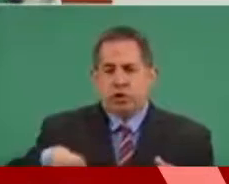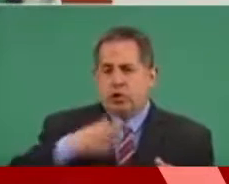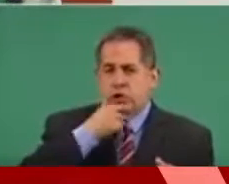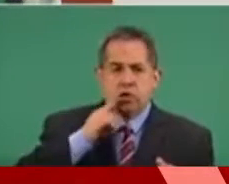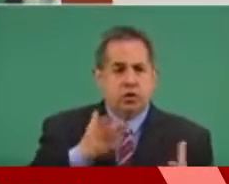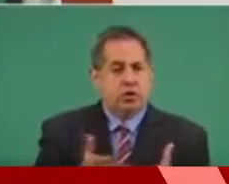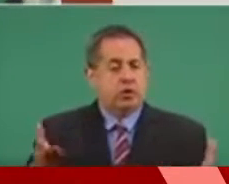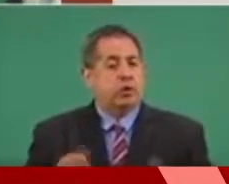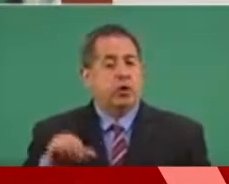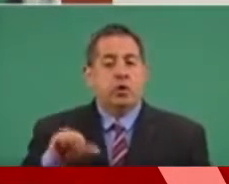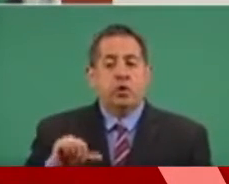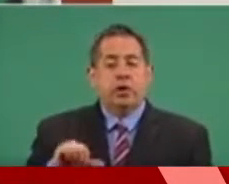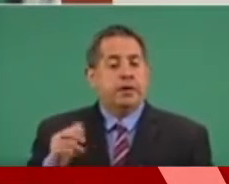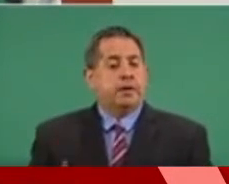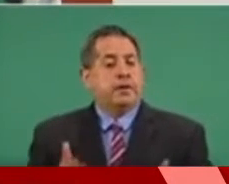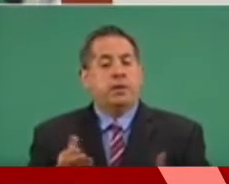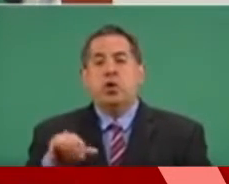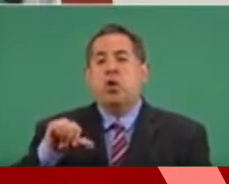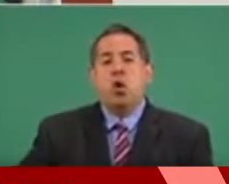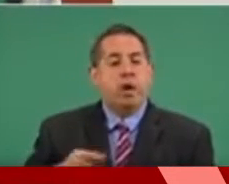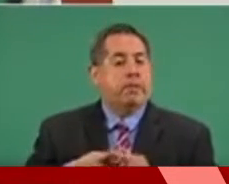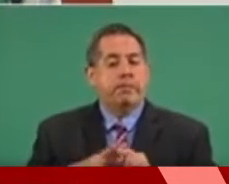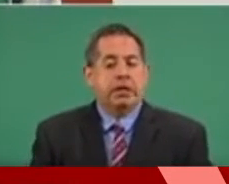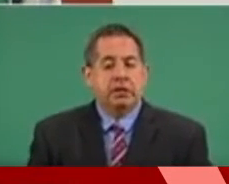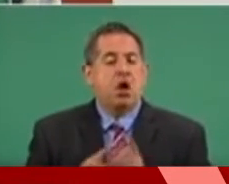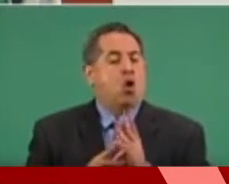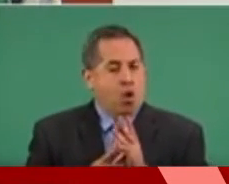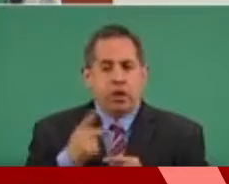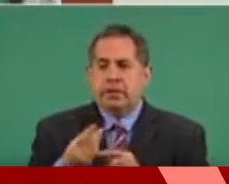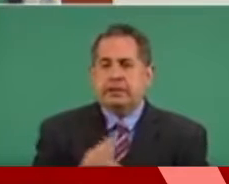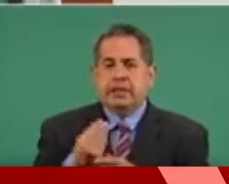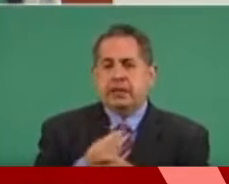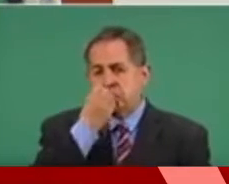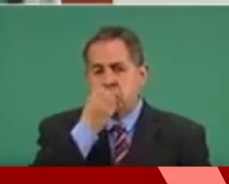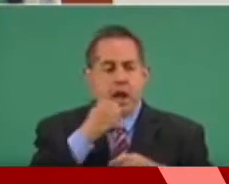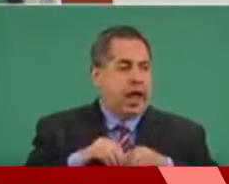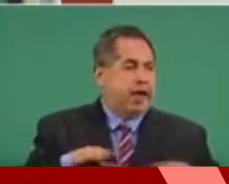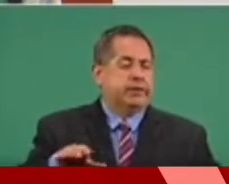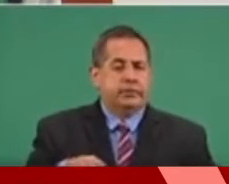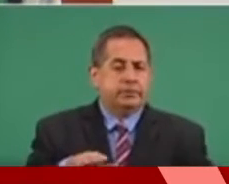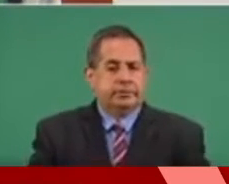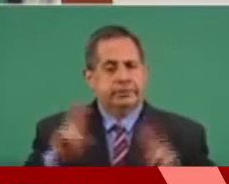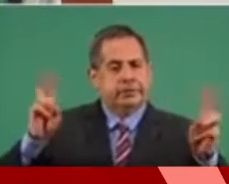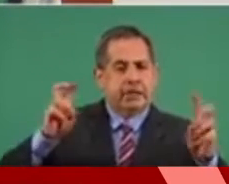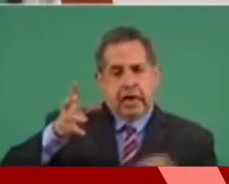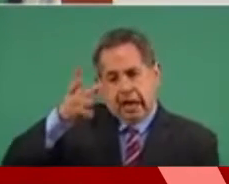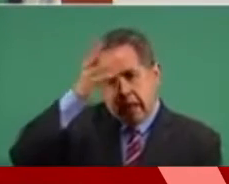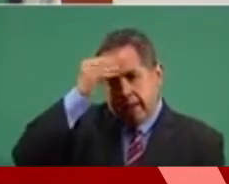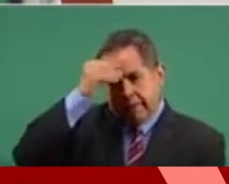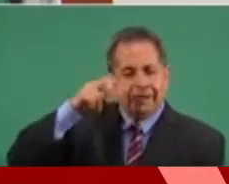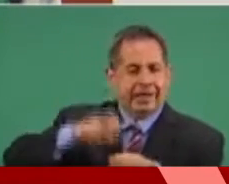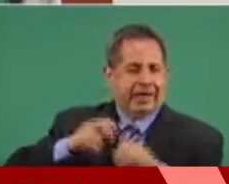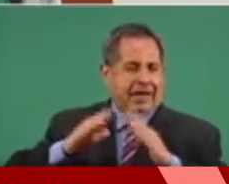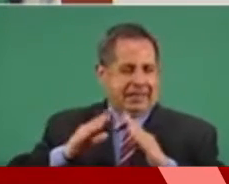el día de hoy se reinician las clases en aprender en casa